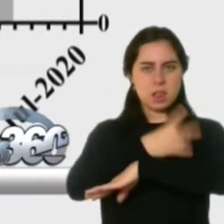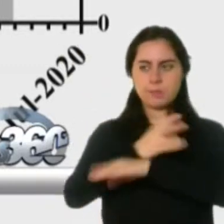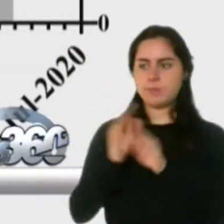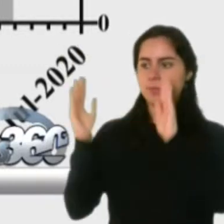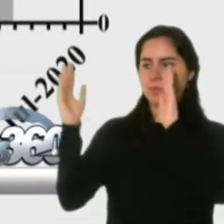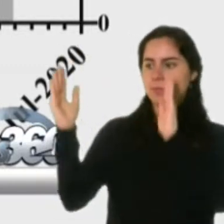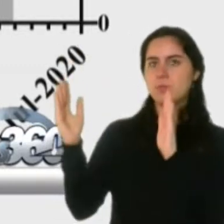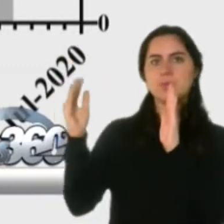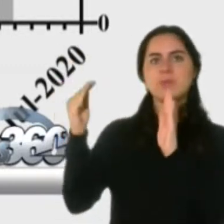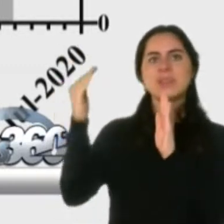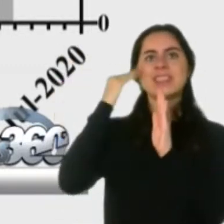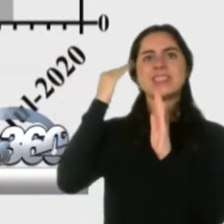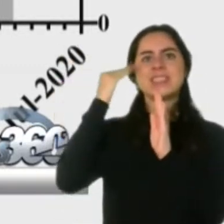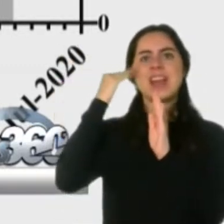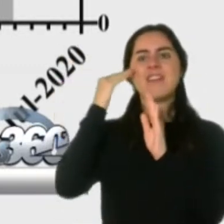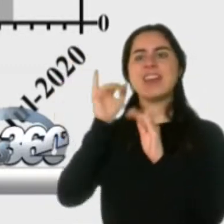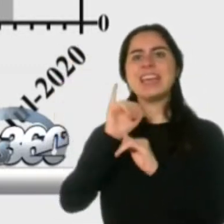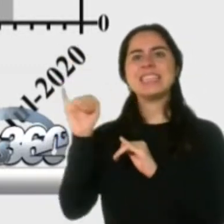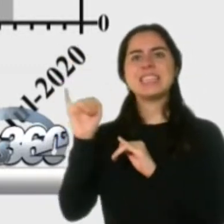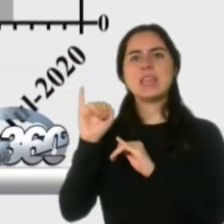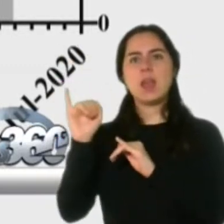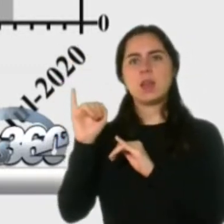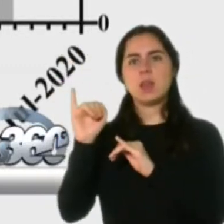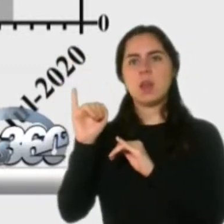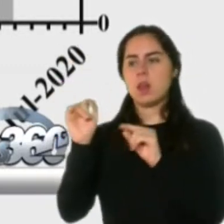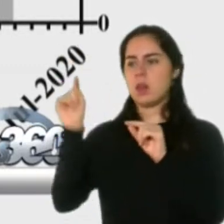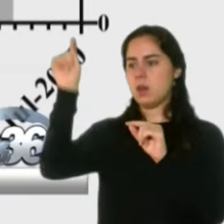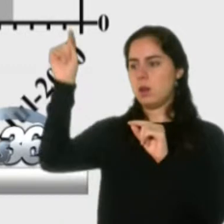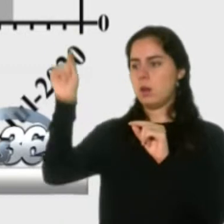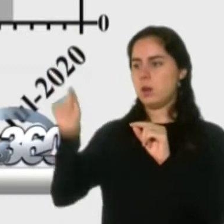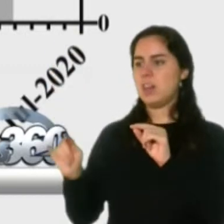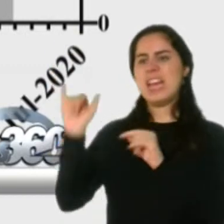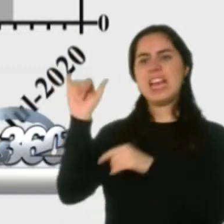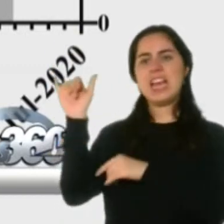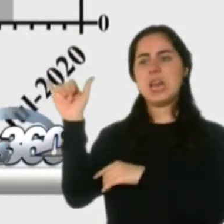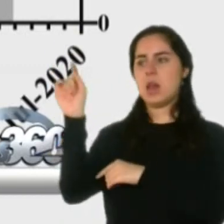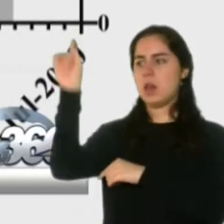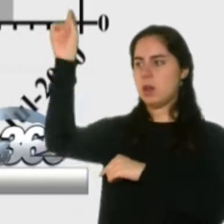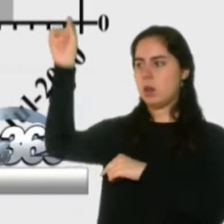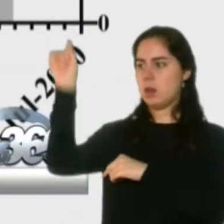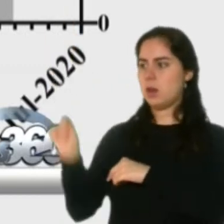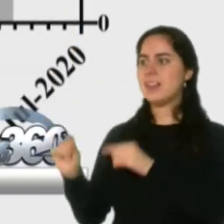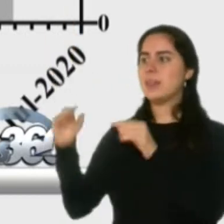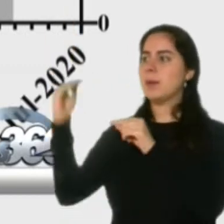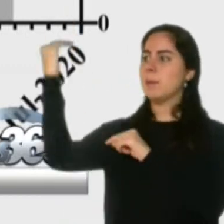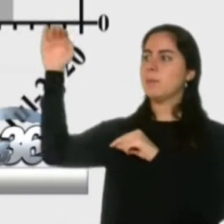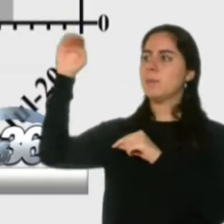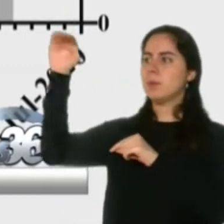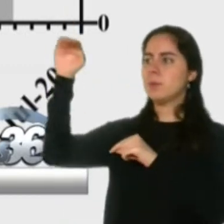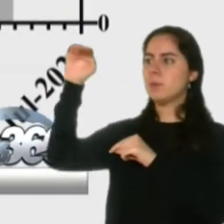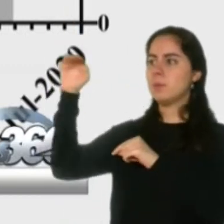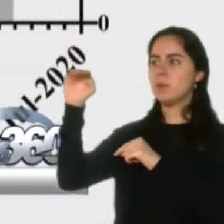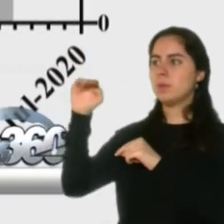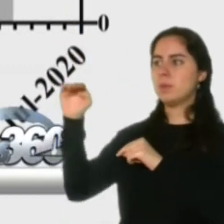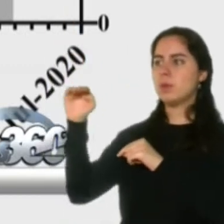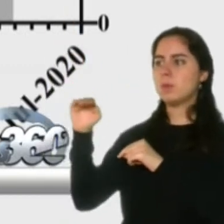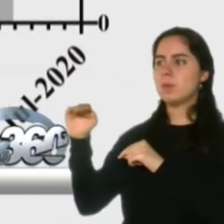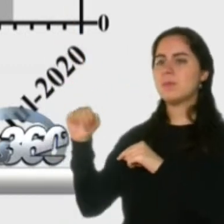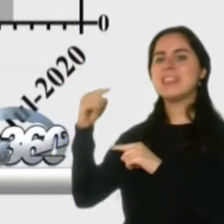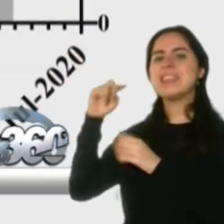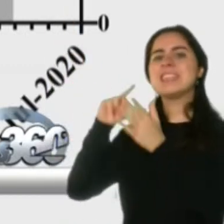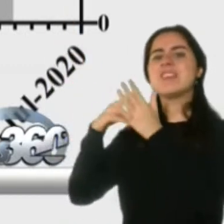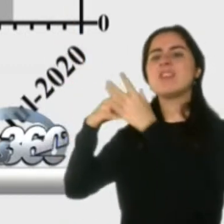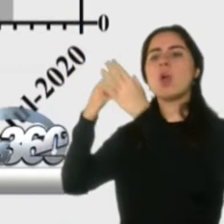de Y de la izquierda, lo que estamos viendo es el promedio del total de número de muestras que se están haciendo. Desde